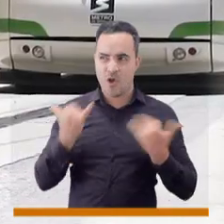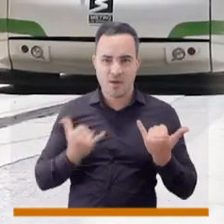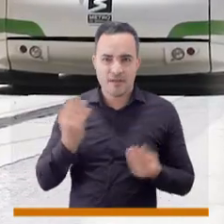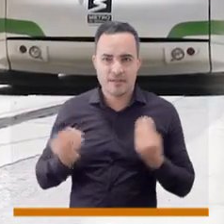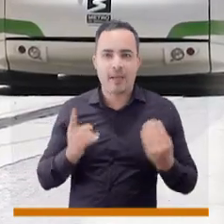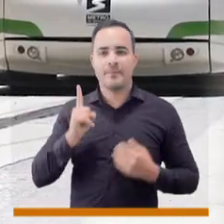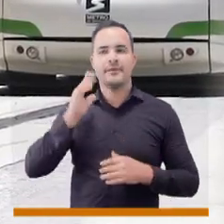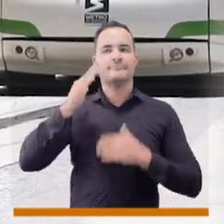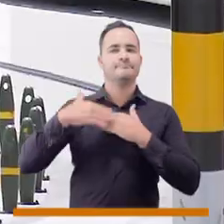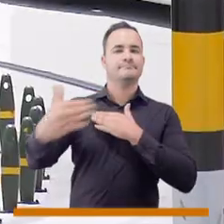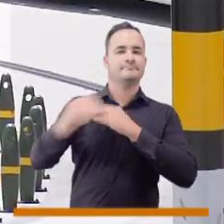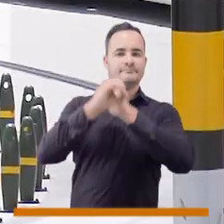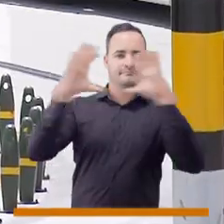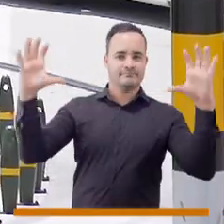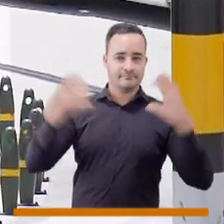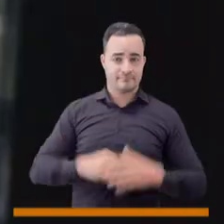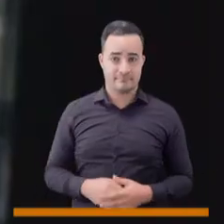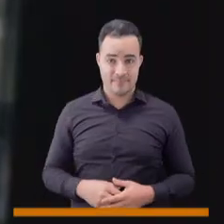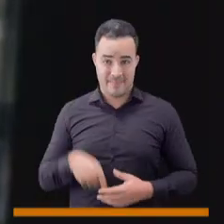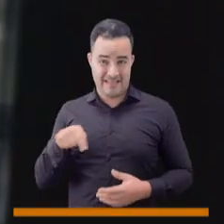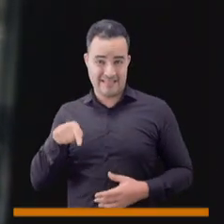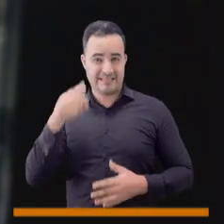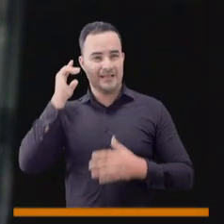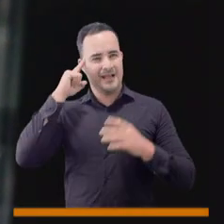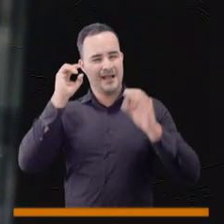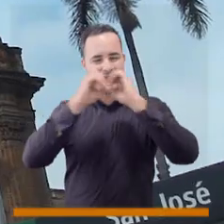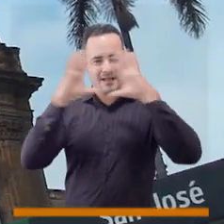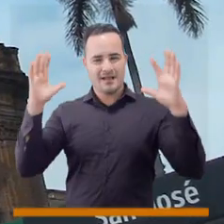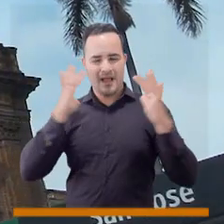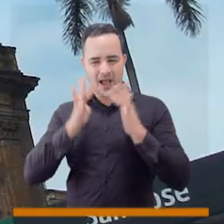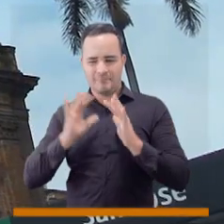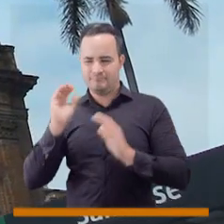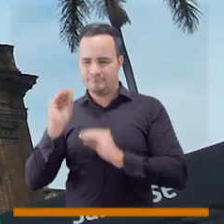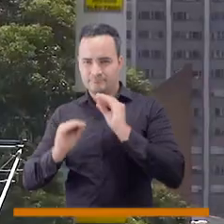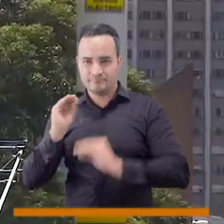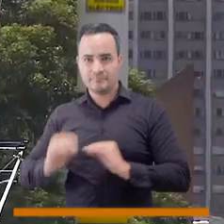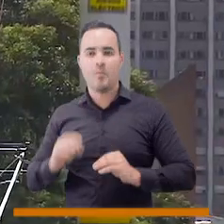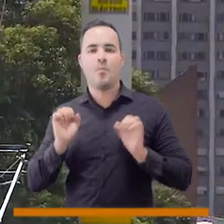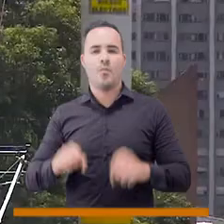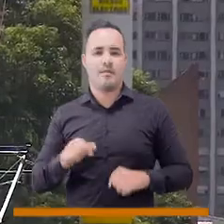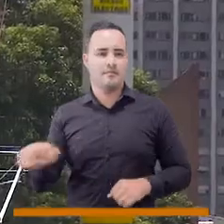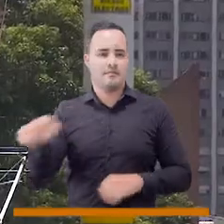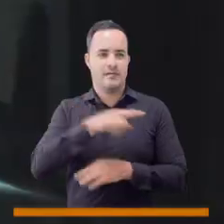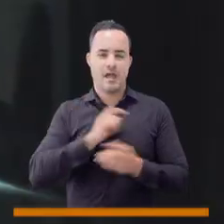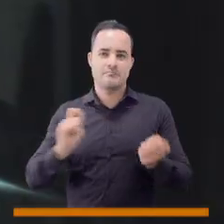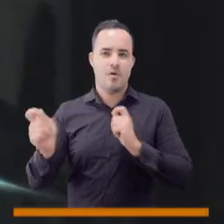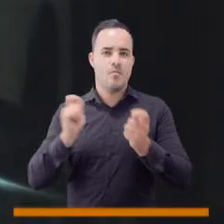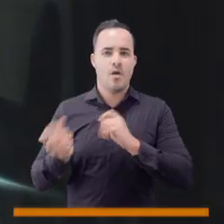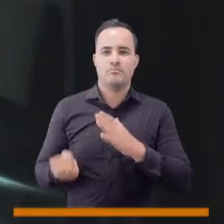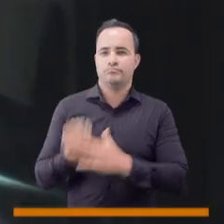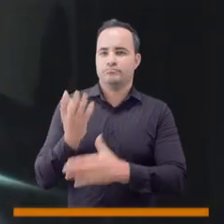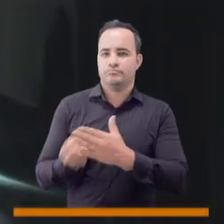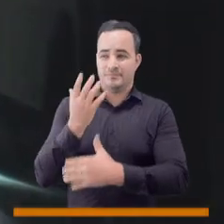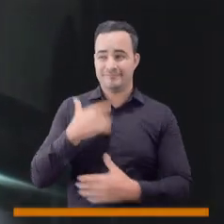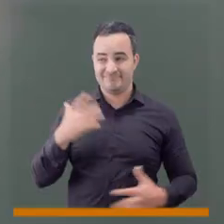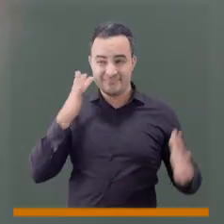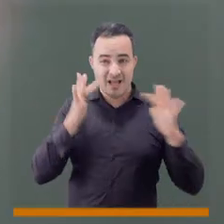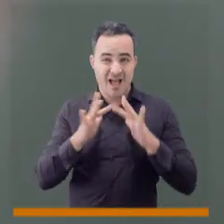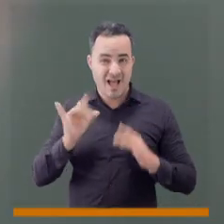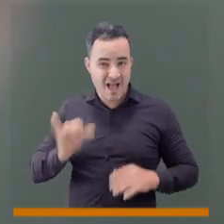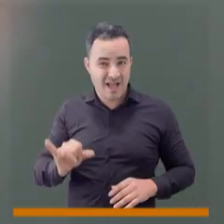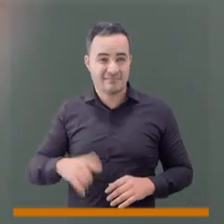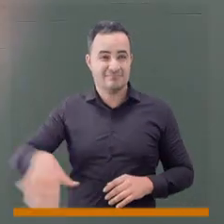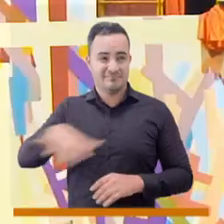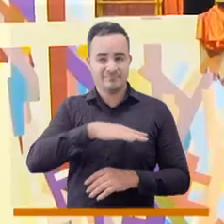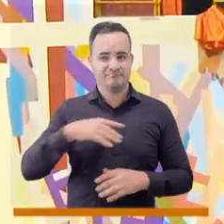el día a día, pero pensamos hacia dónde podemos llegar. Y este tipo de procesos nos han permitido a nosotros poder ser una ciudad vanguardista. Por eso esta ciudad tiene